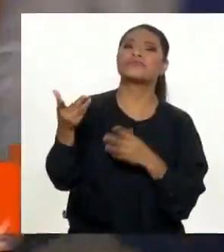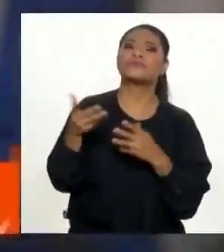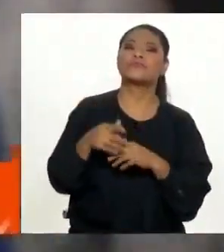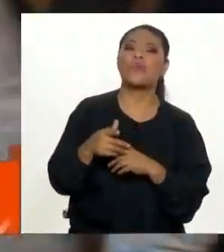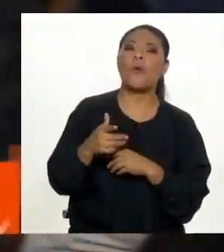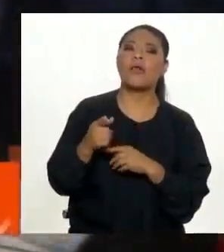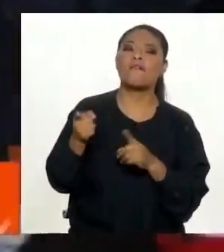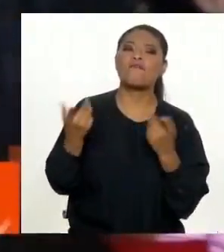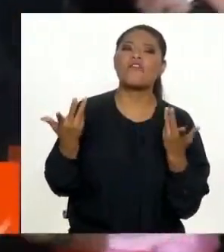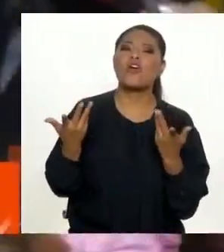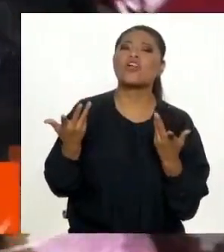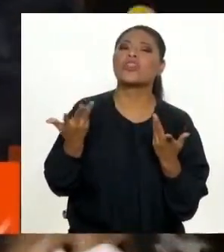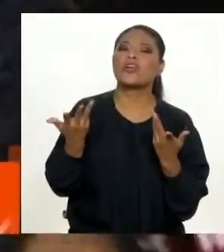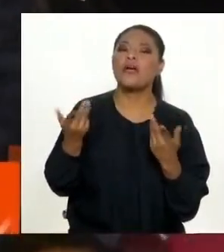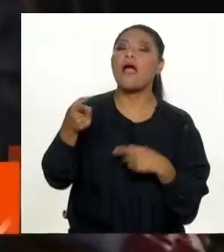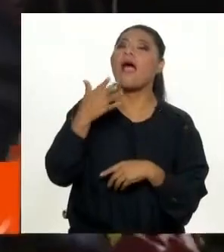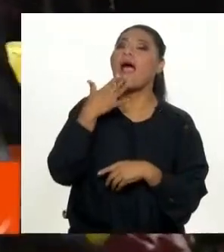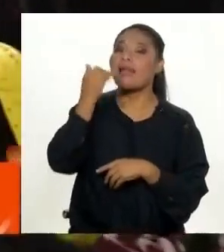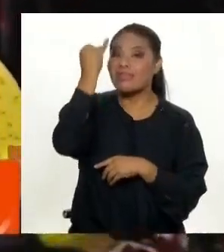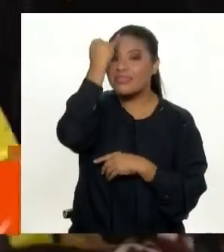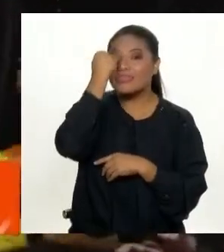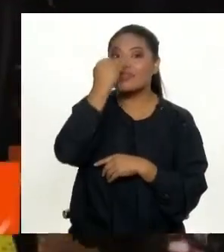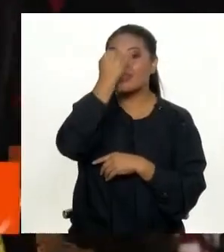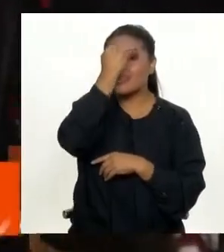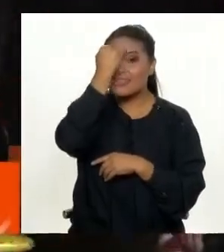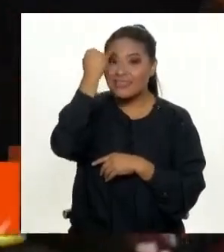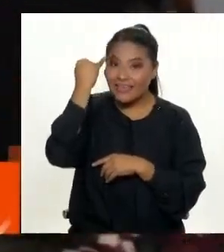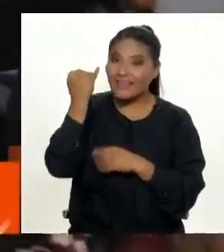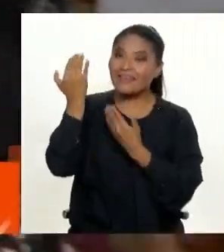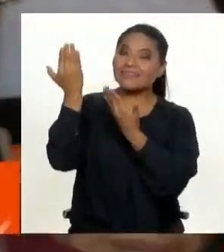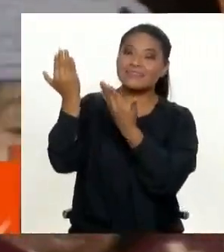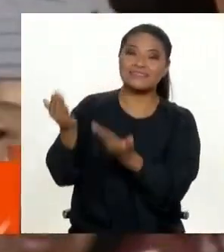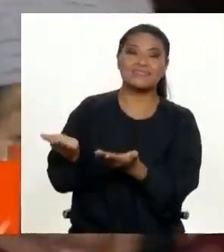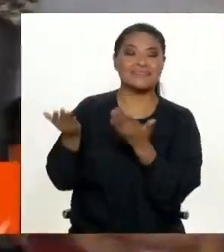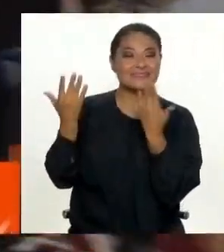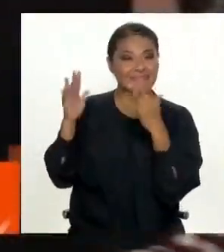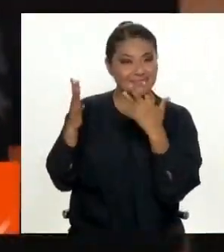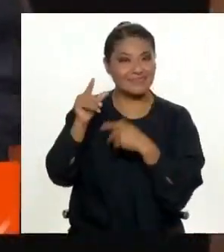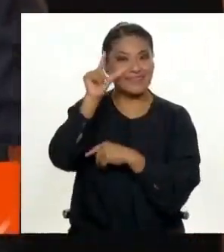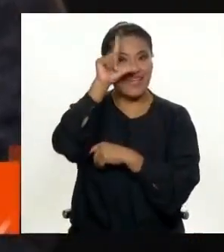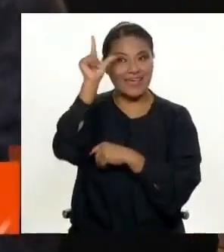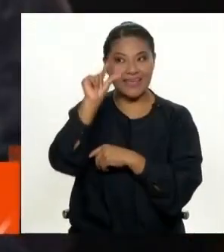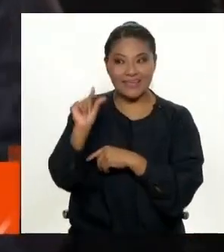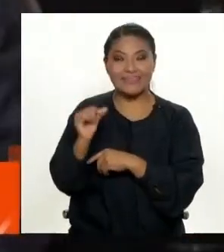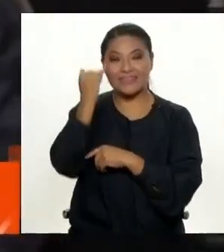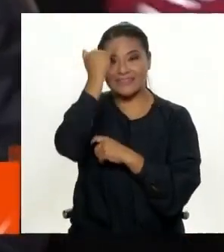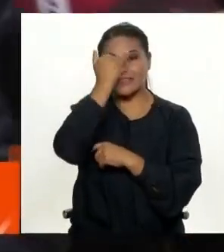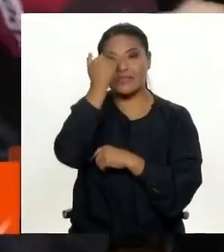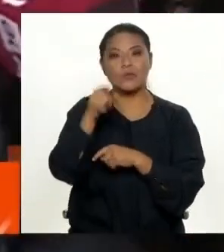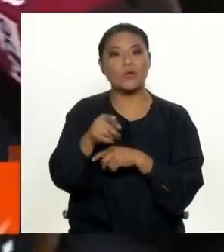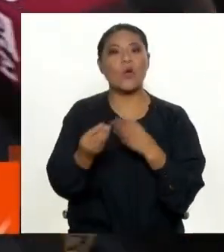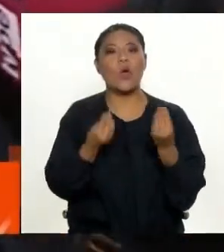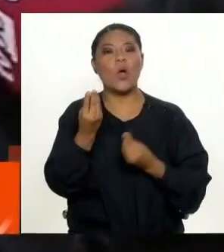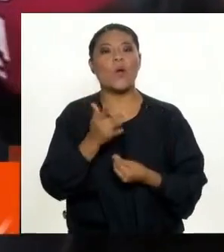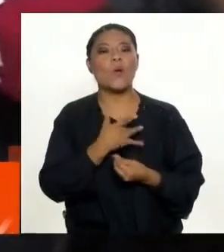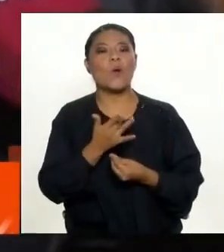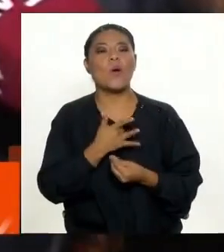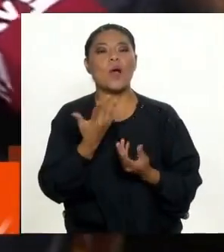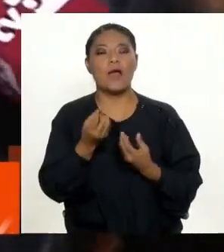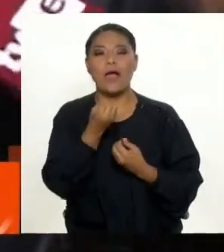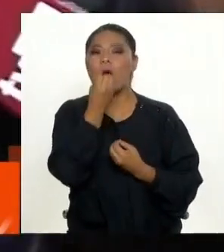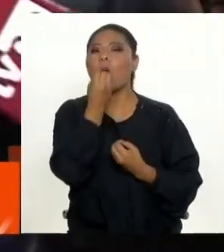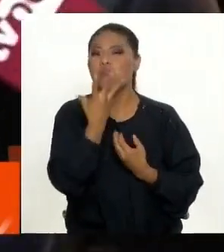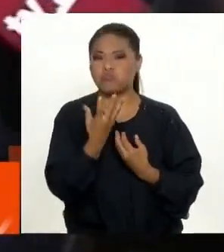from? Italiano. Italiano. Ah, acá vemos a una pareja italiana. How do you feel? Very